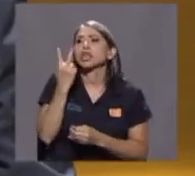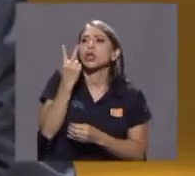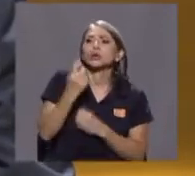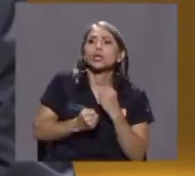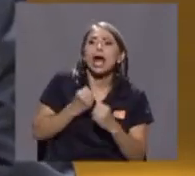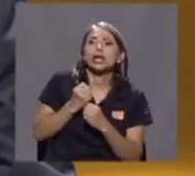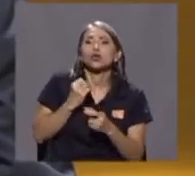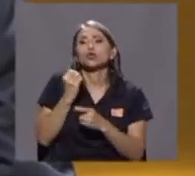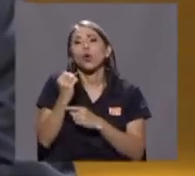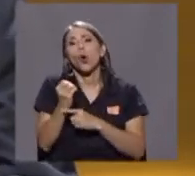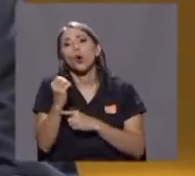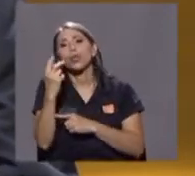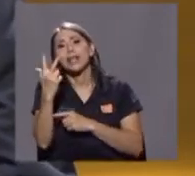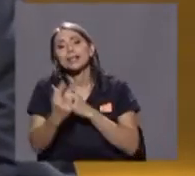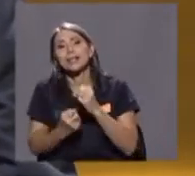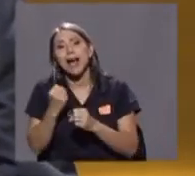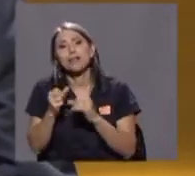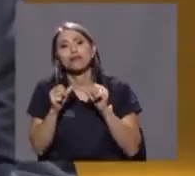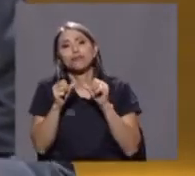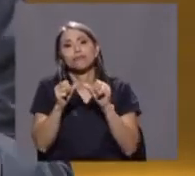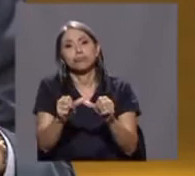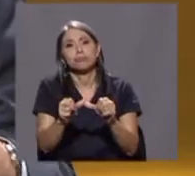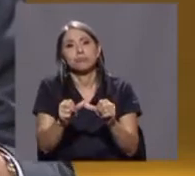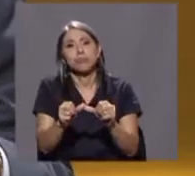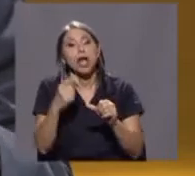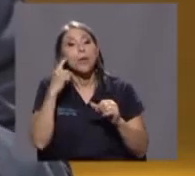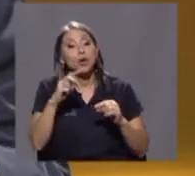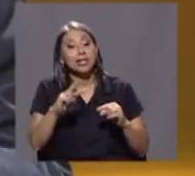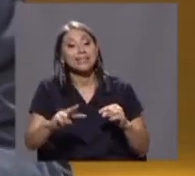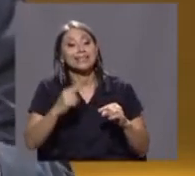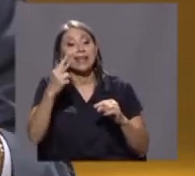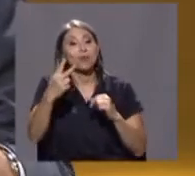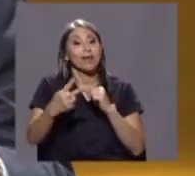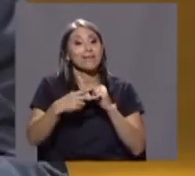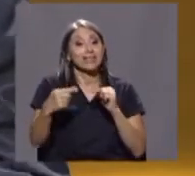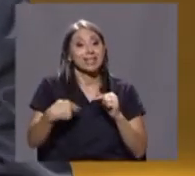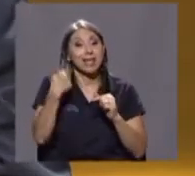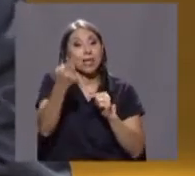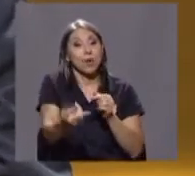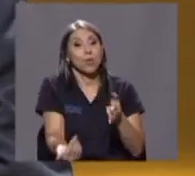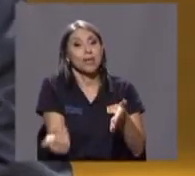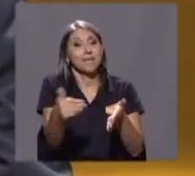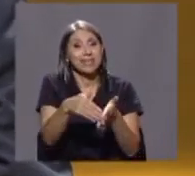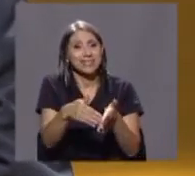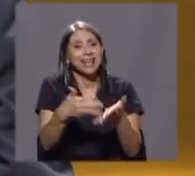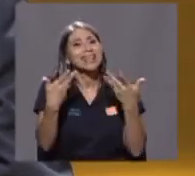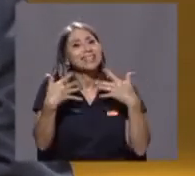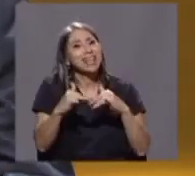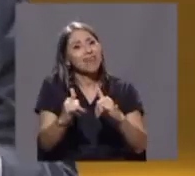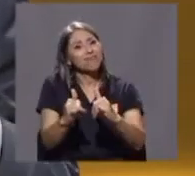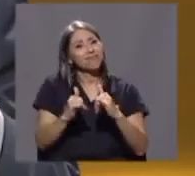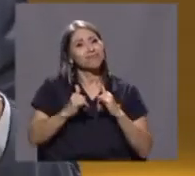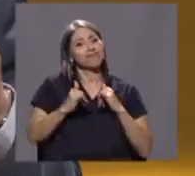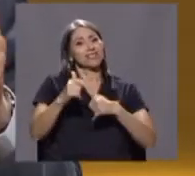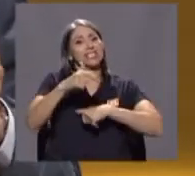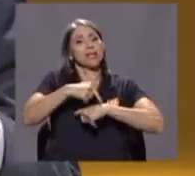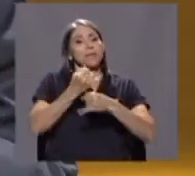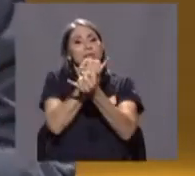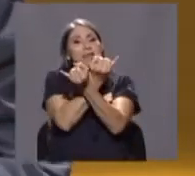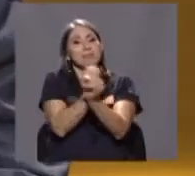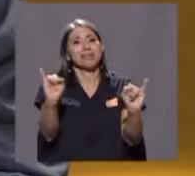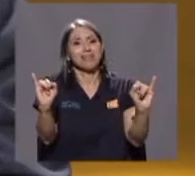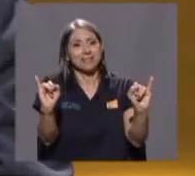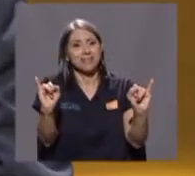vigor, porque ya la segunda vez que entró en vigor prácticamente coincidió con nuestra independencia. Estuvo en vigor